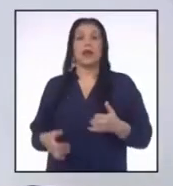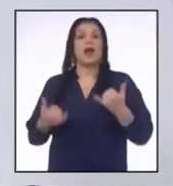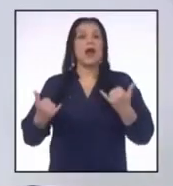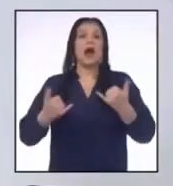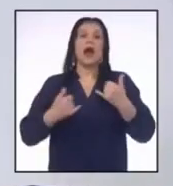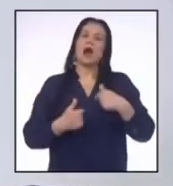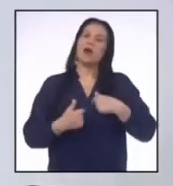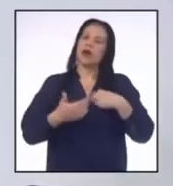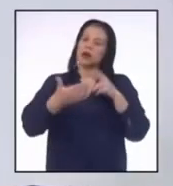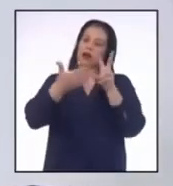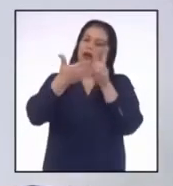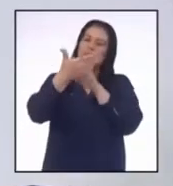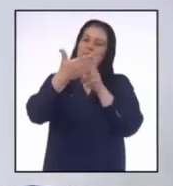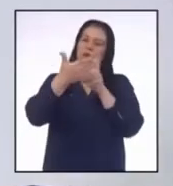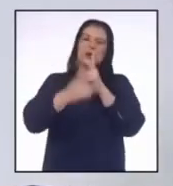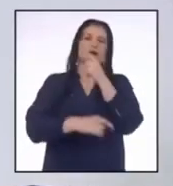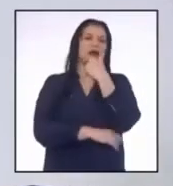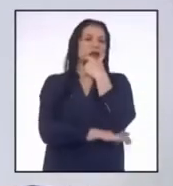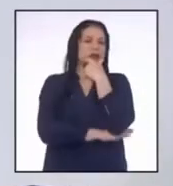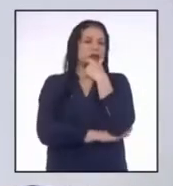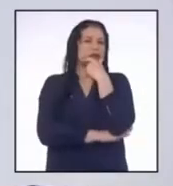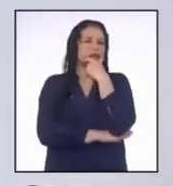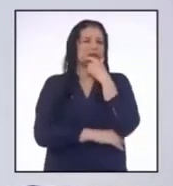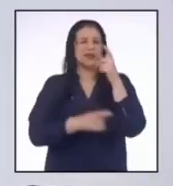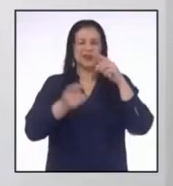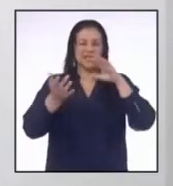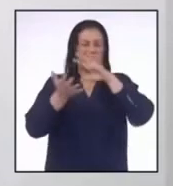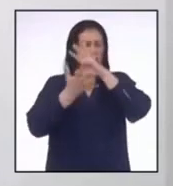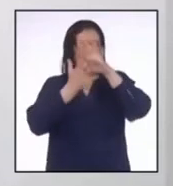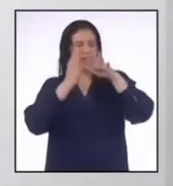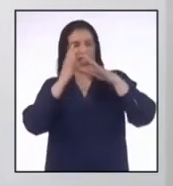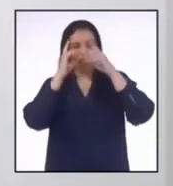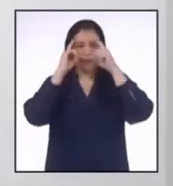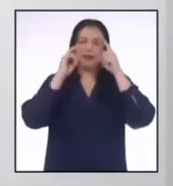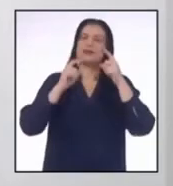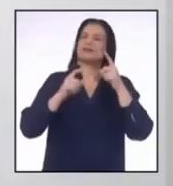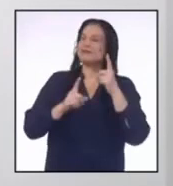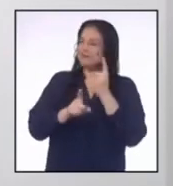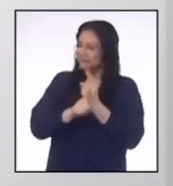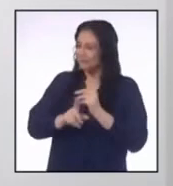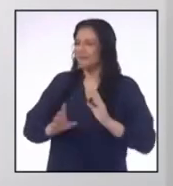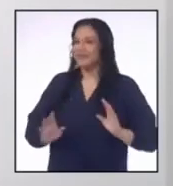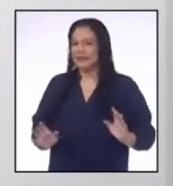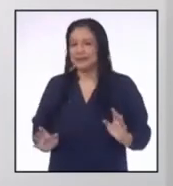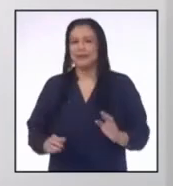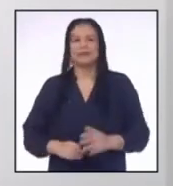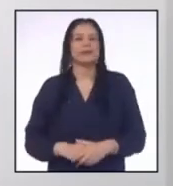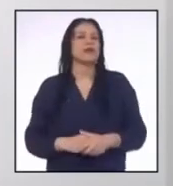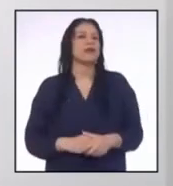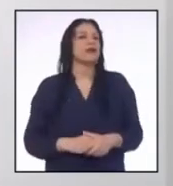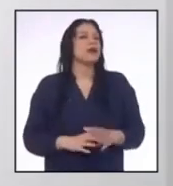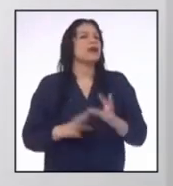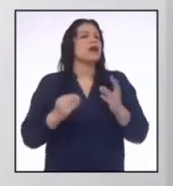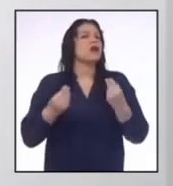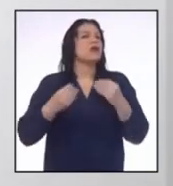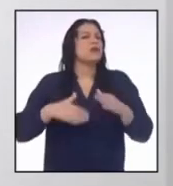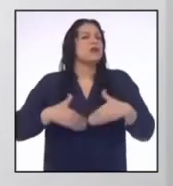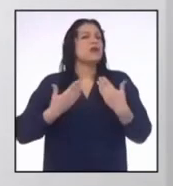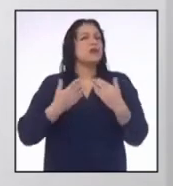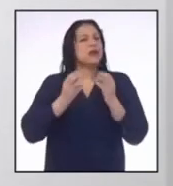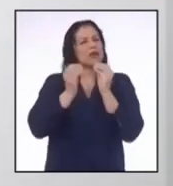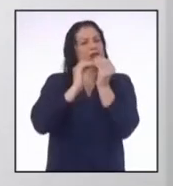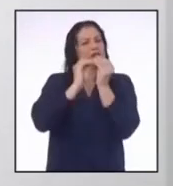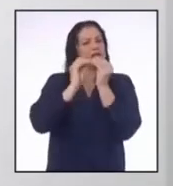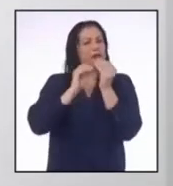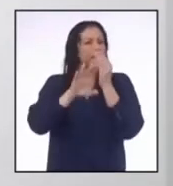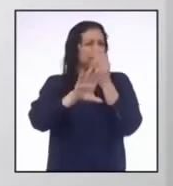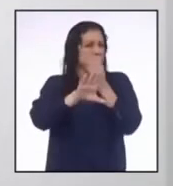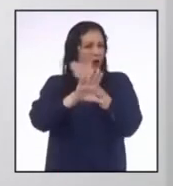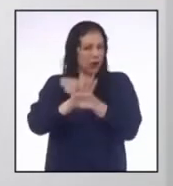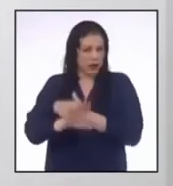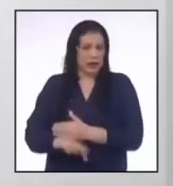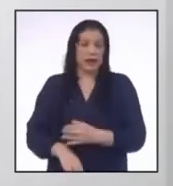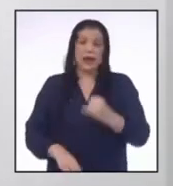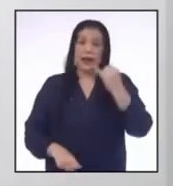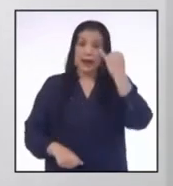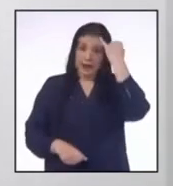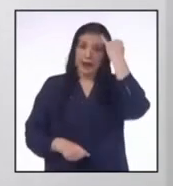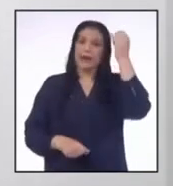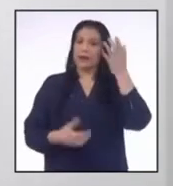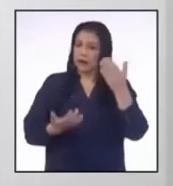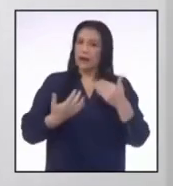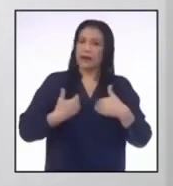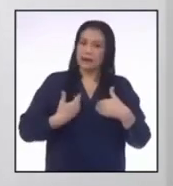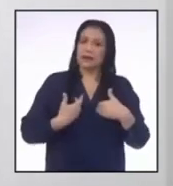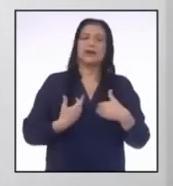Ahora que lo he leído, creo que está medio enredado, ¿no? Así es. ¿Cómo lo puedes mejorar? La idea